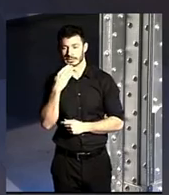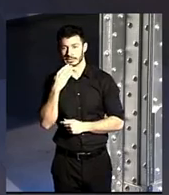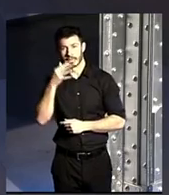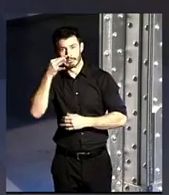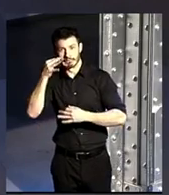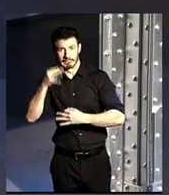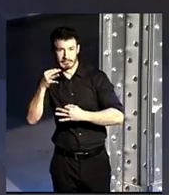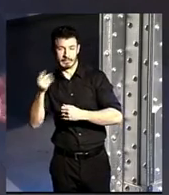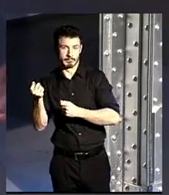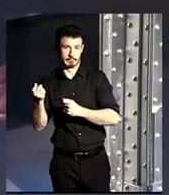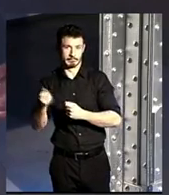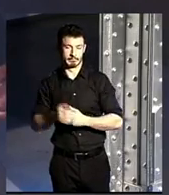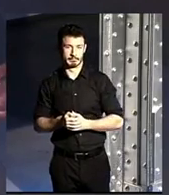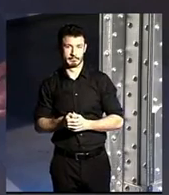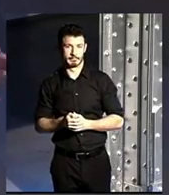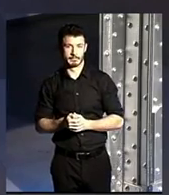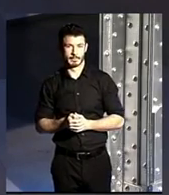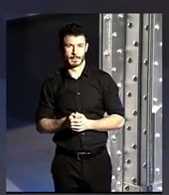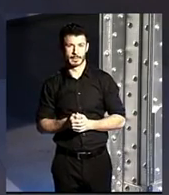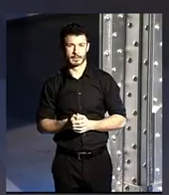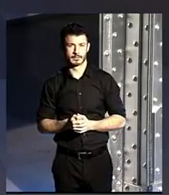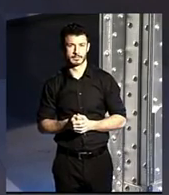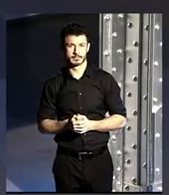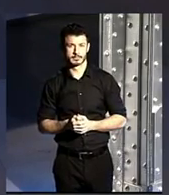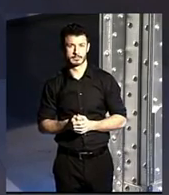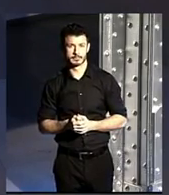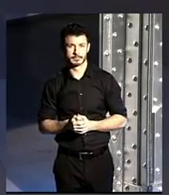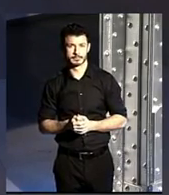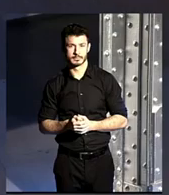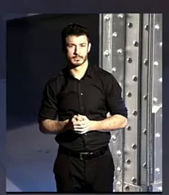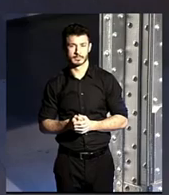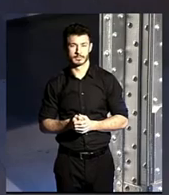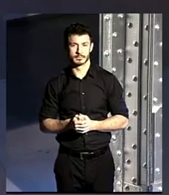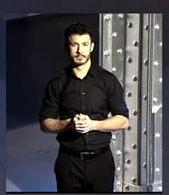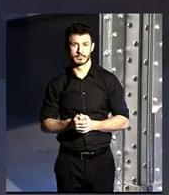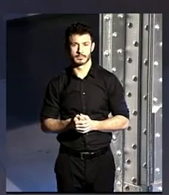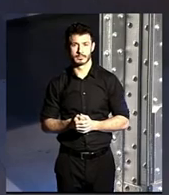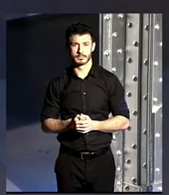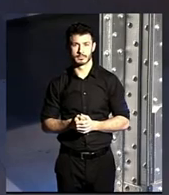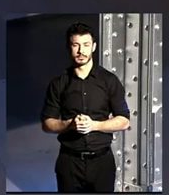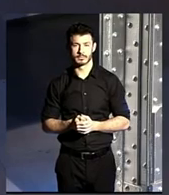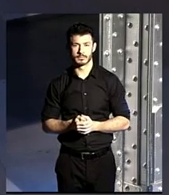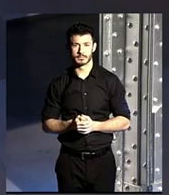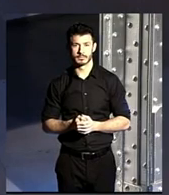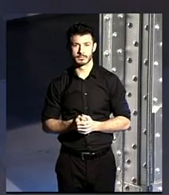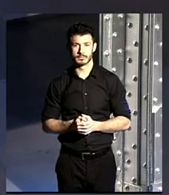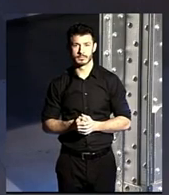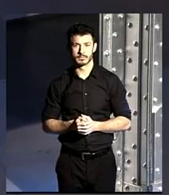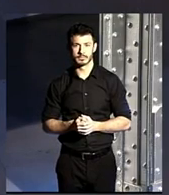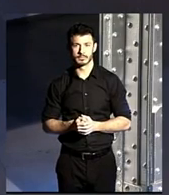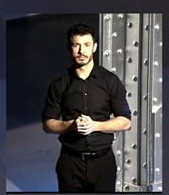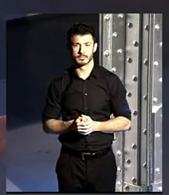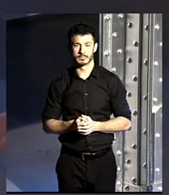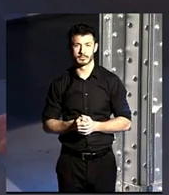and he bases his machines upon existing